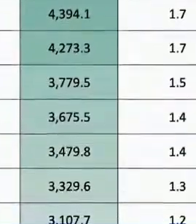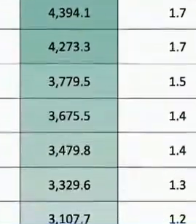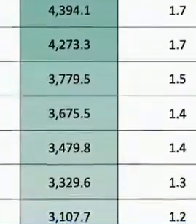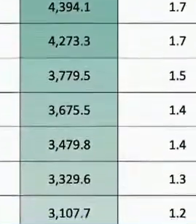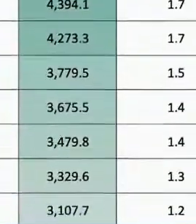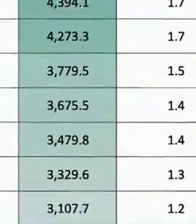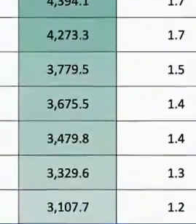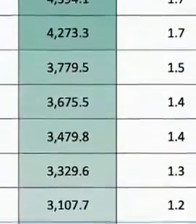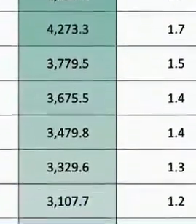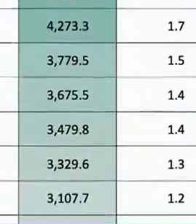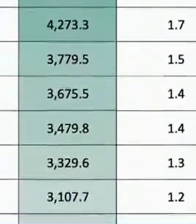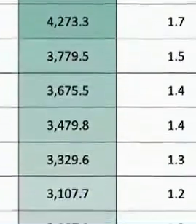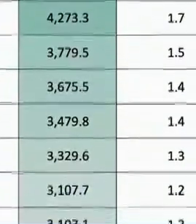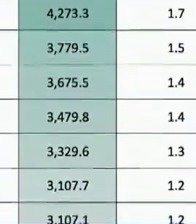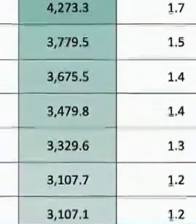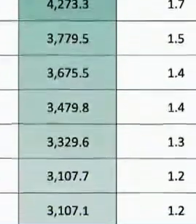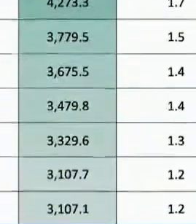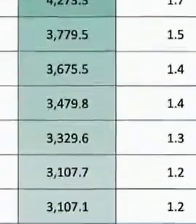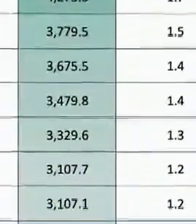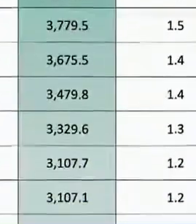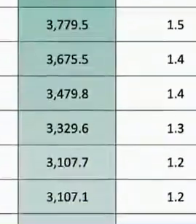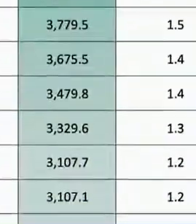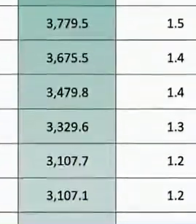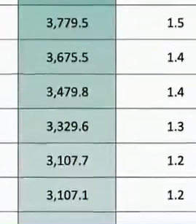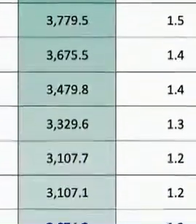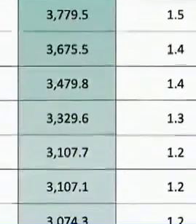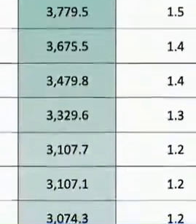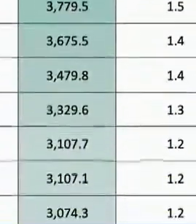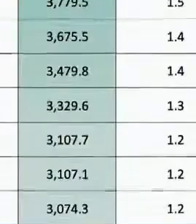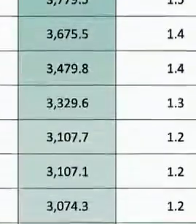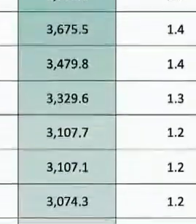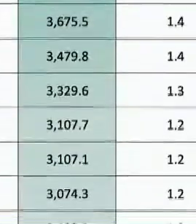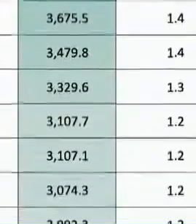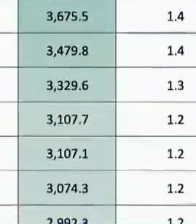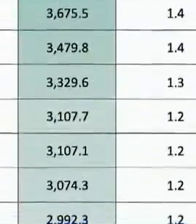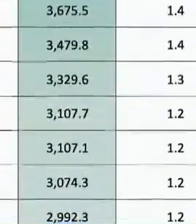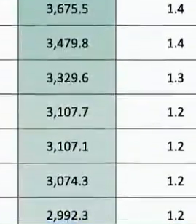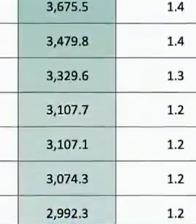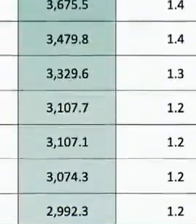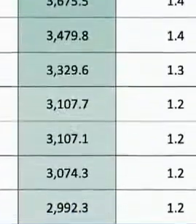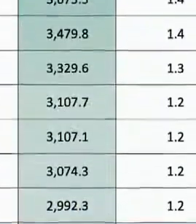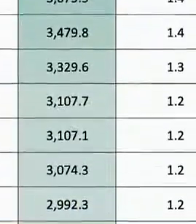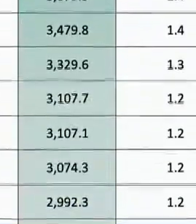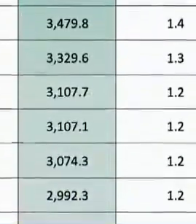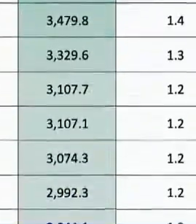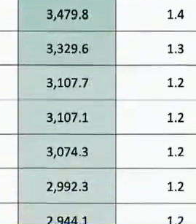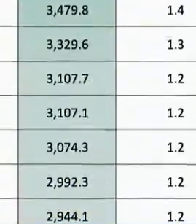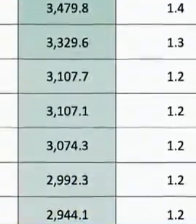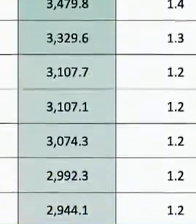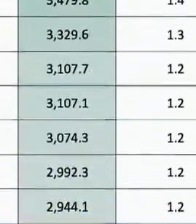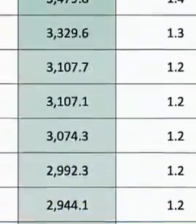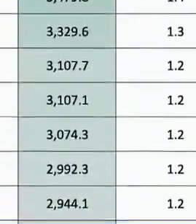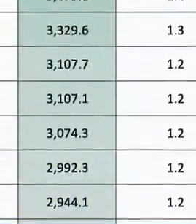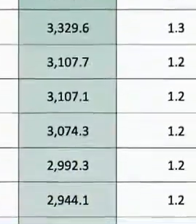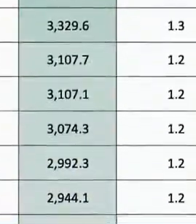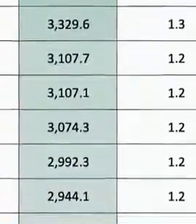son los que tienen el primer lugar en fallecidos de acuerdo a la población.